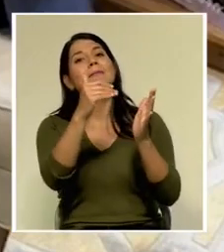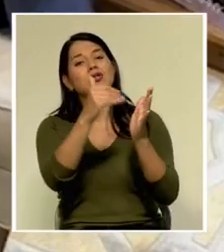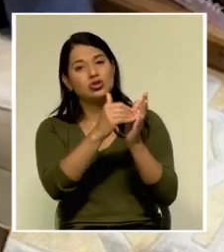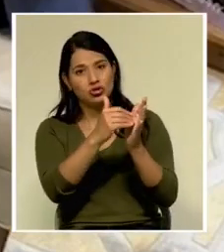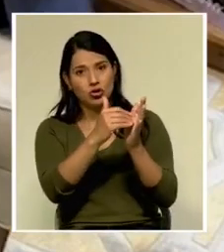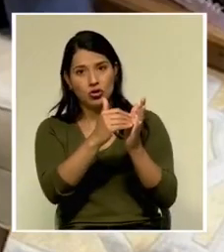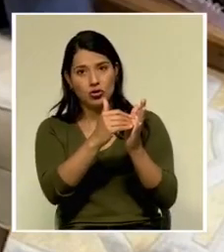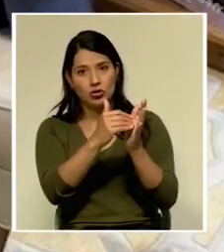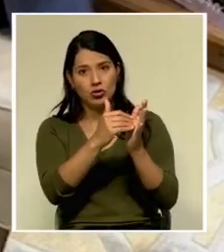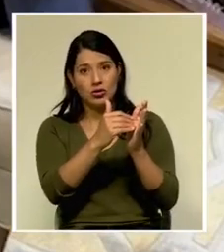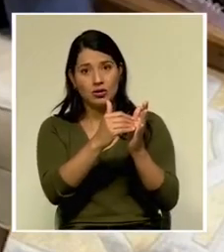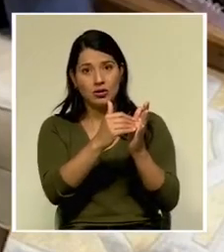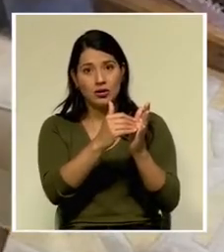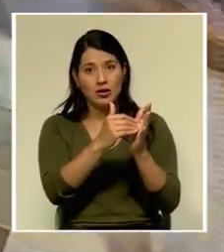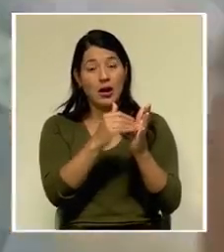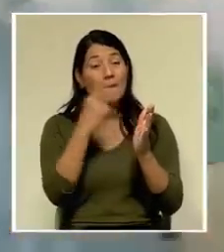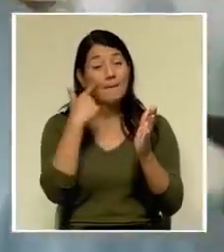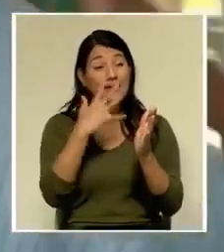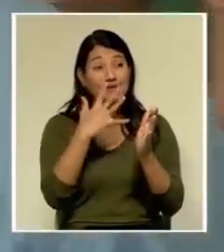aparente donación de campaña.